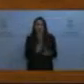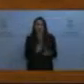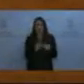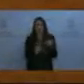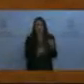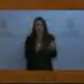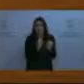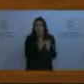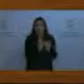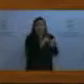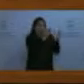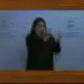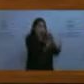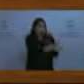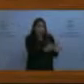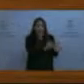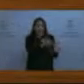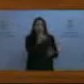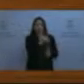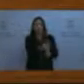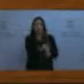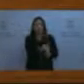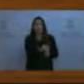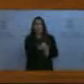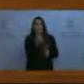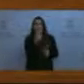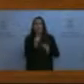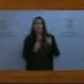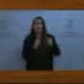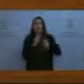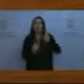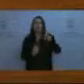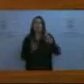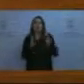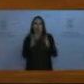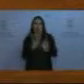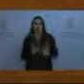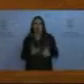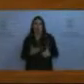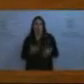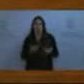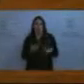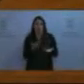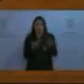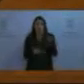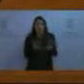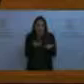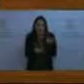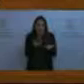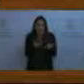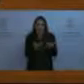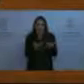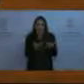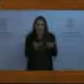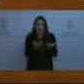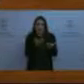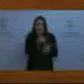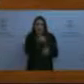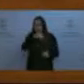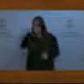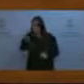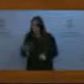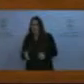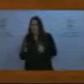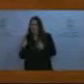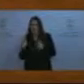que desmiente la existencia de contaminación cuando se detectan valores que duplican los permitidos y